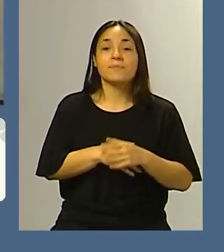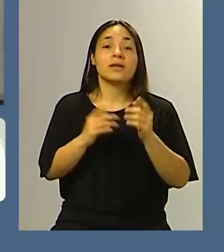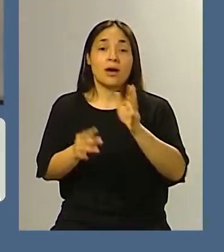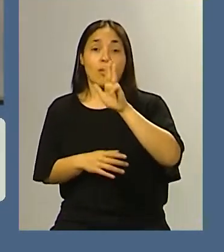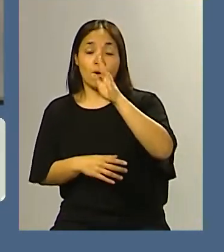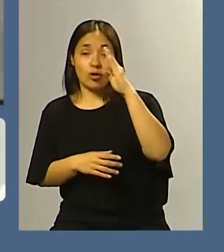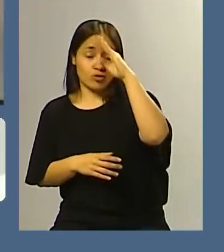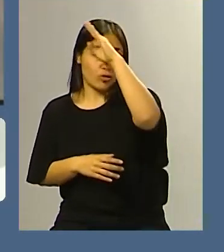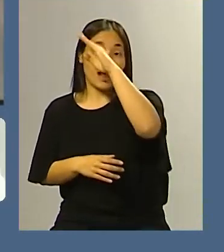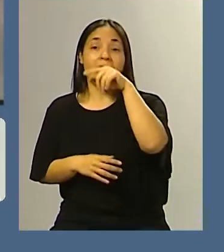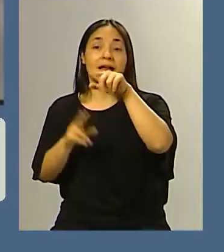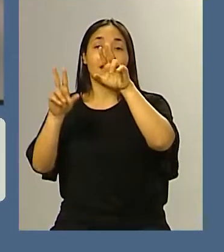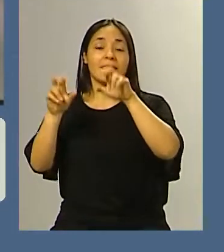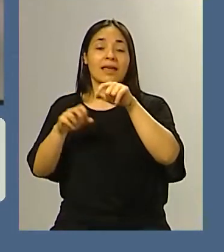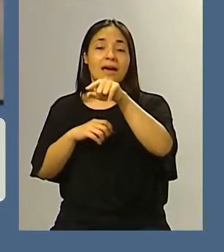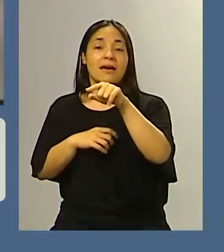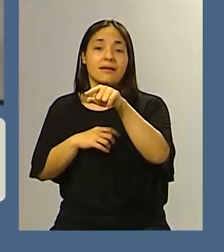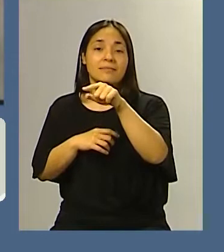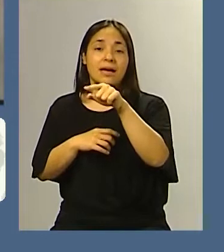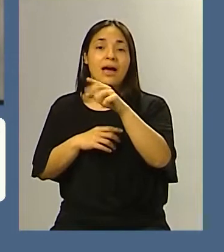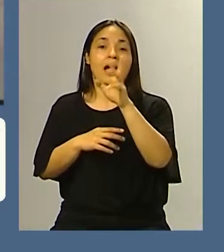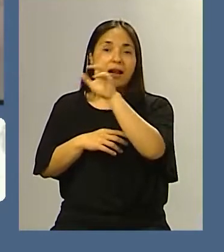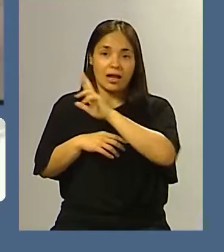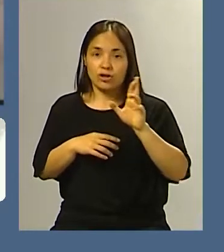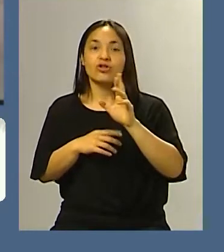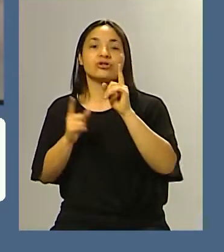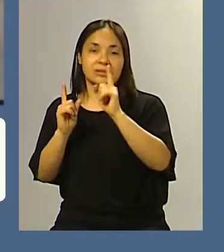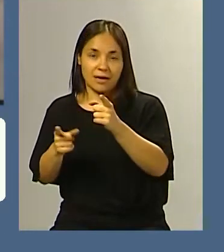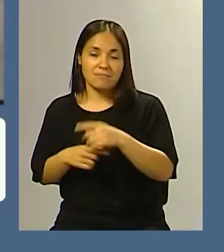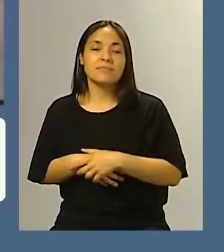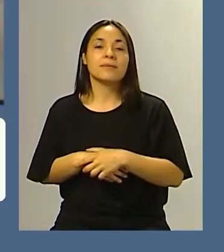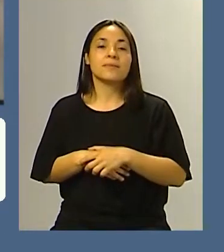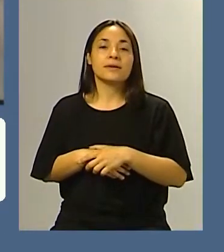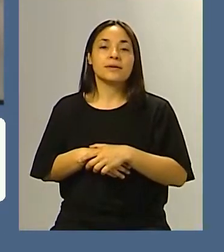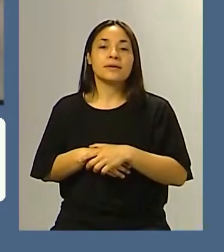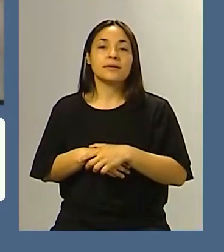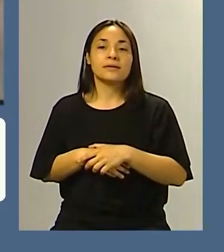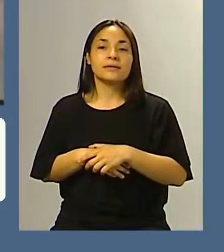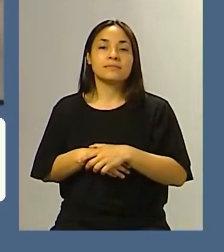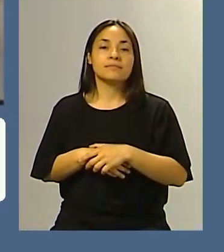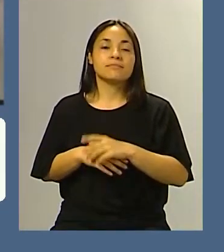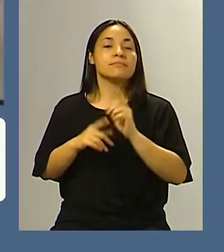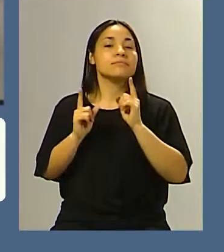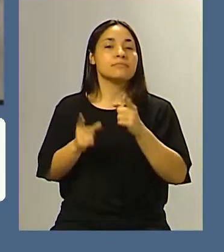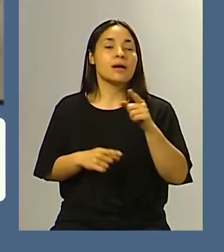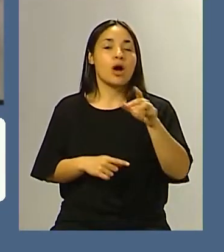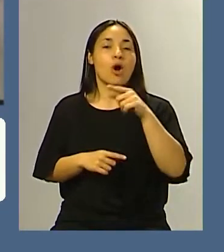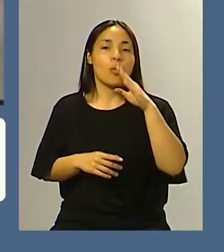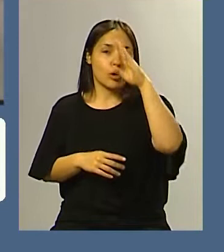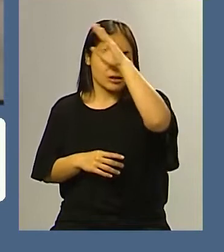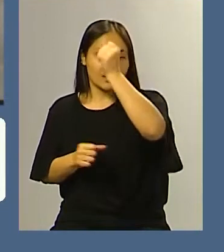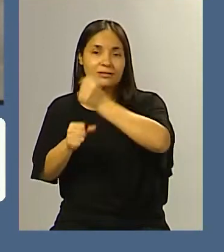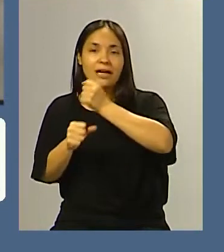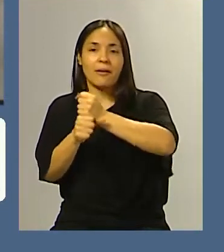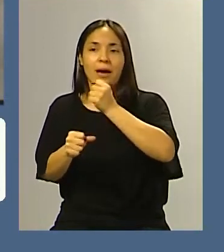base del poder el poder religioso, sobre todo de las iglesias evangelistas. Otra cuestión que había hecho Bolsonaro es trabajar